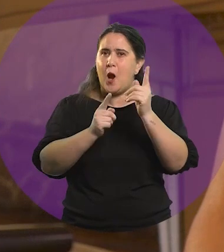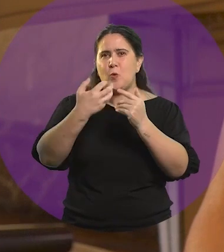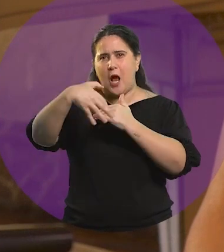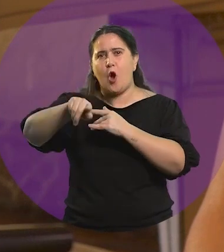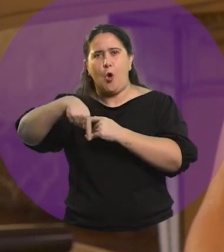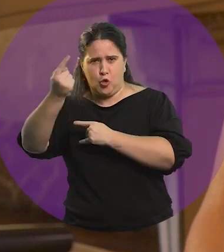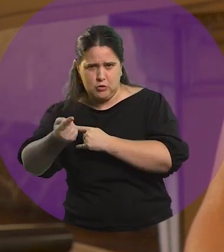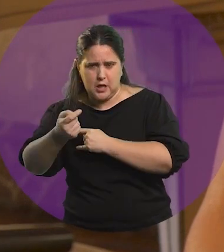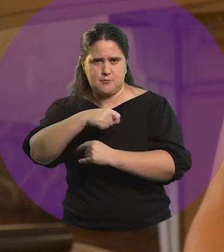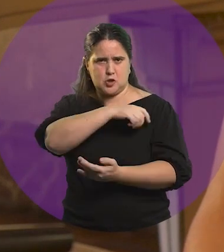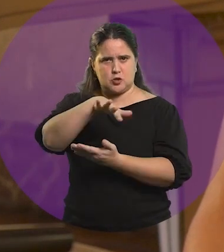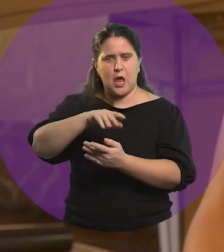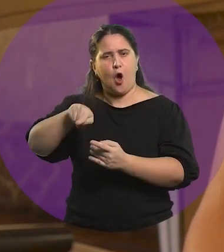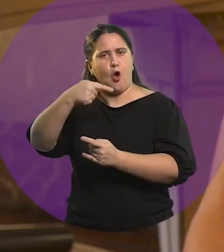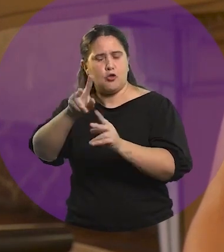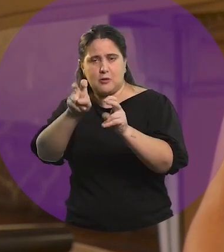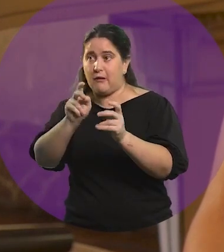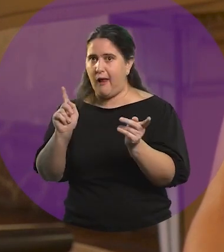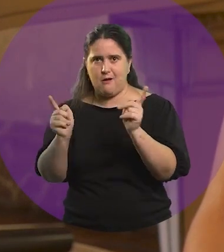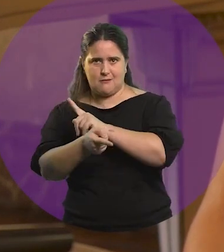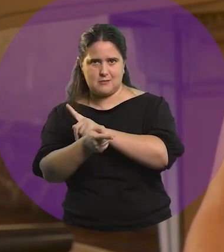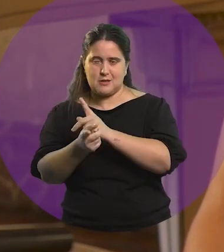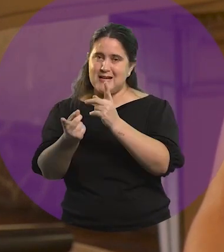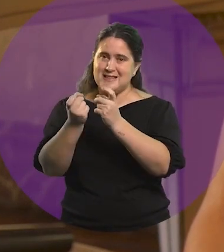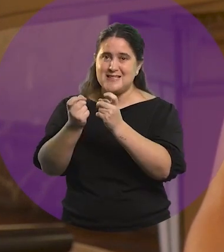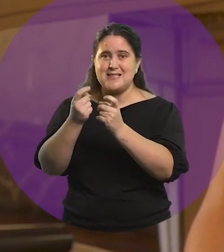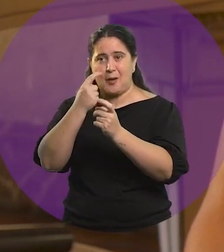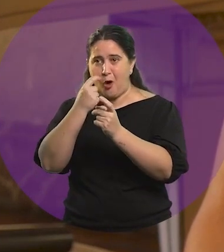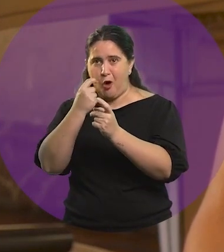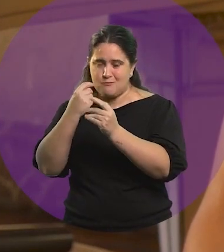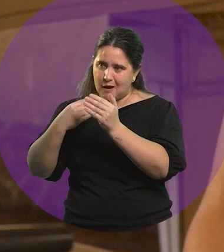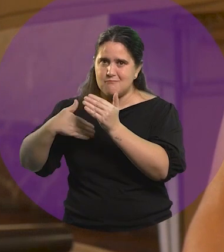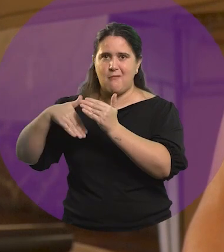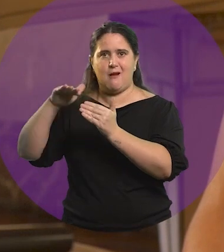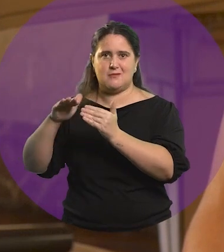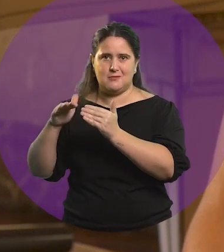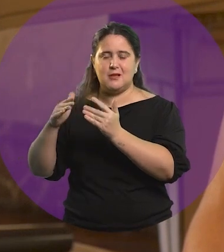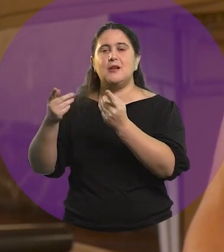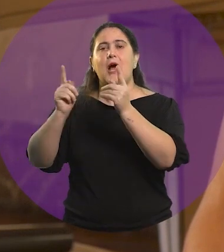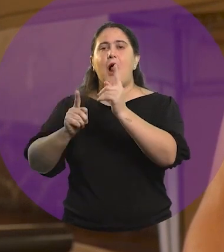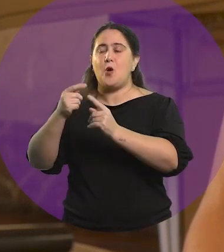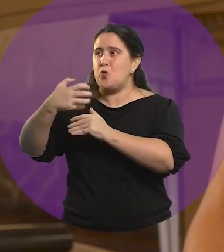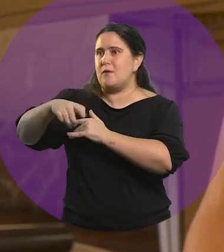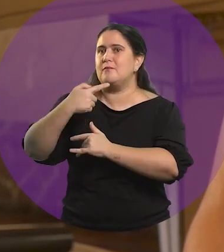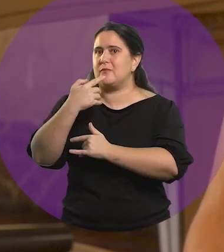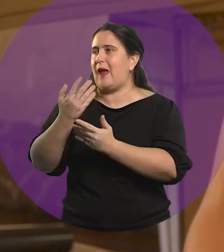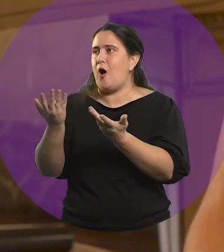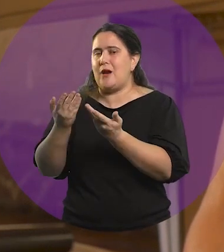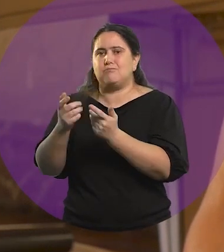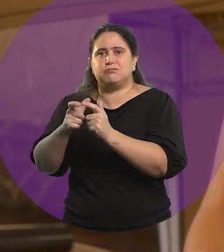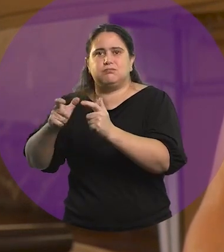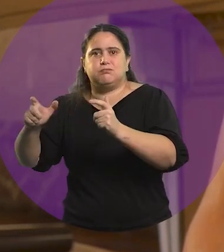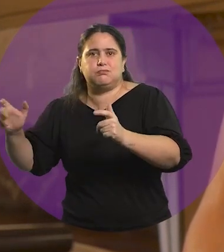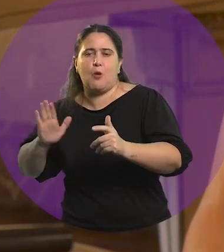pasando en algunas otras áreas de la sociedad lo inverso, ¿no? Vamos a empezar a necesitar el input de los varones en algunas áreas que se están